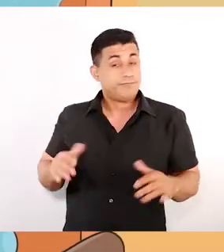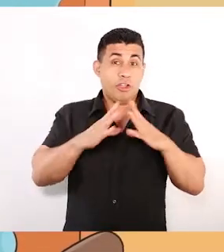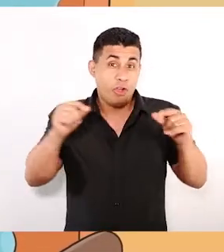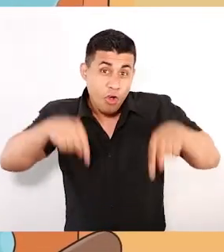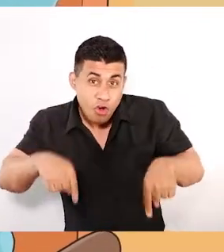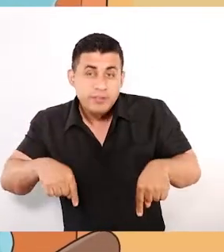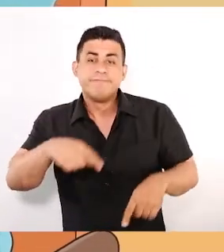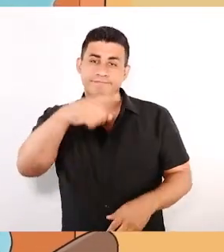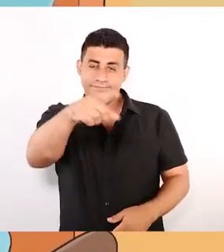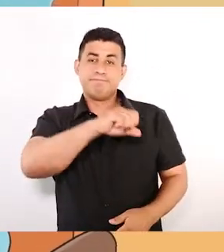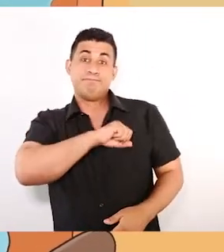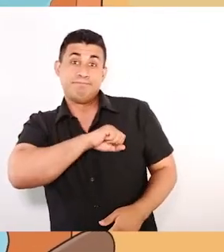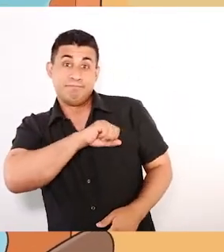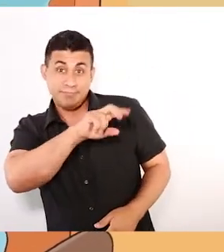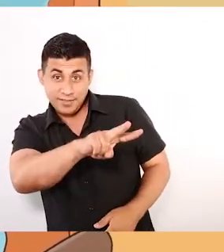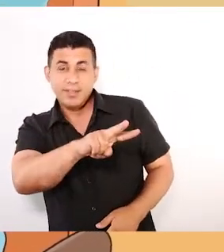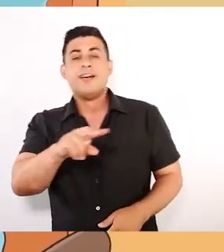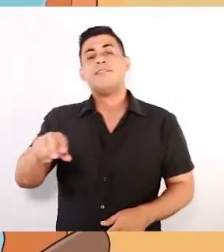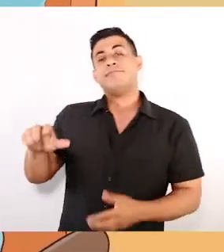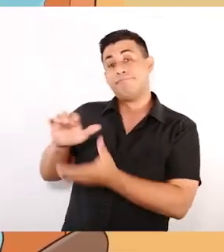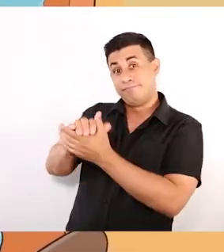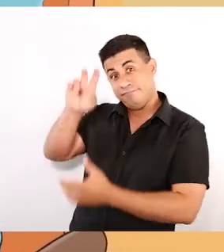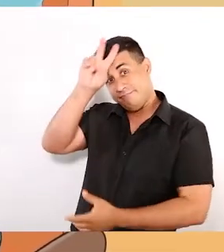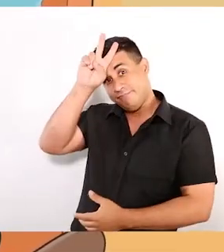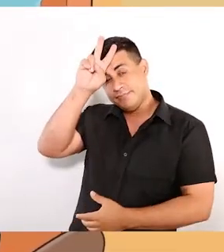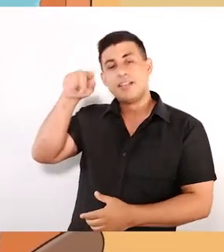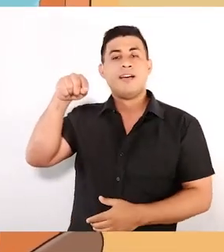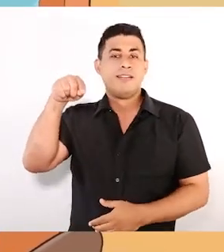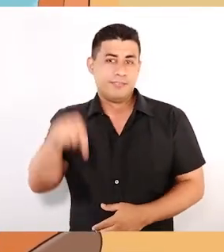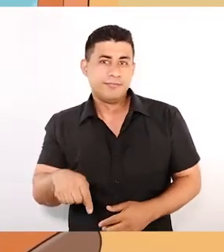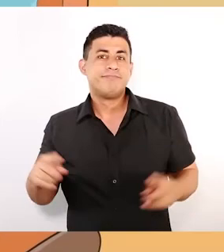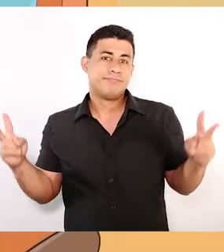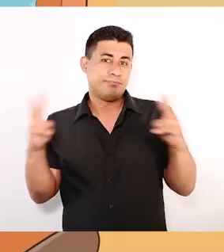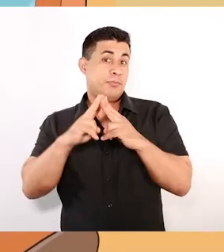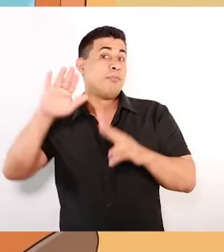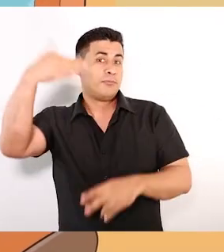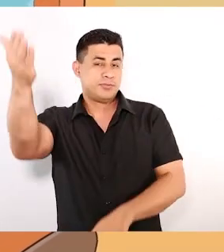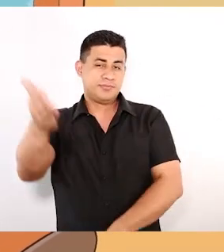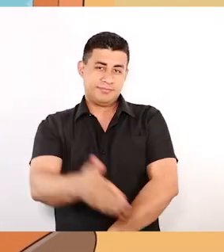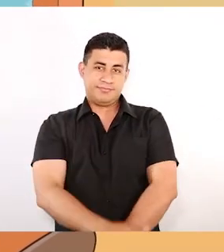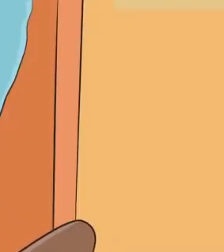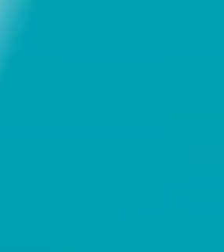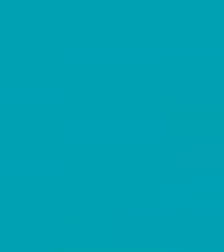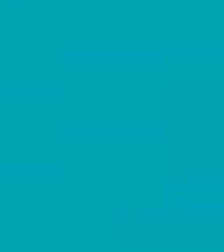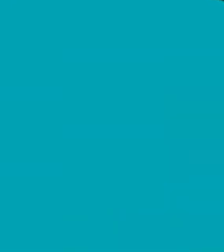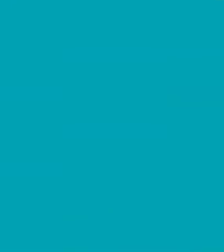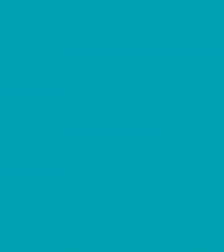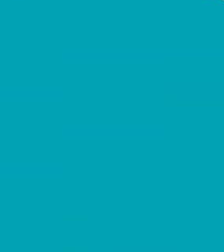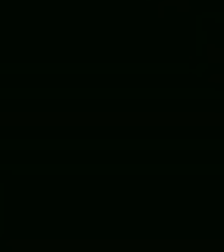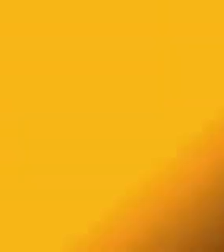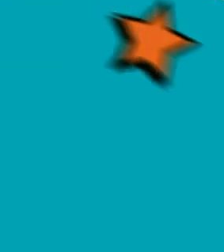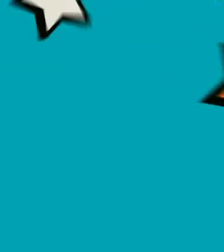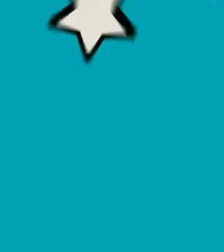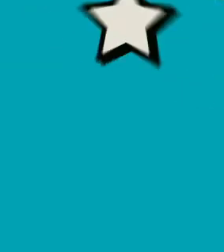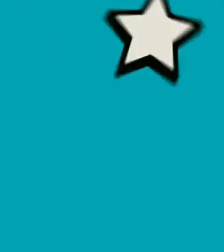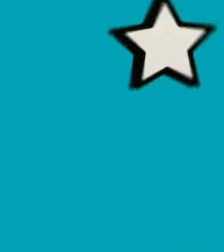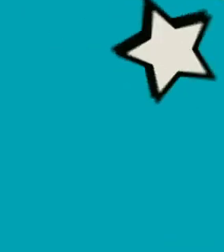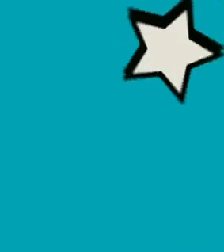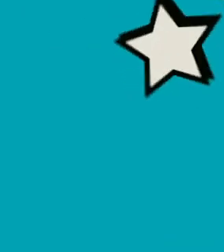fue todo por hoy. Los acompañó Fleyner. Y esto fue Entre Panas y Patas. Hasta la próxima.